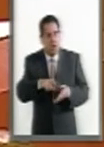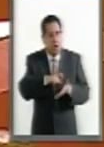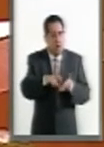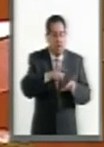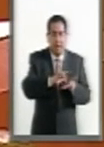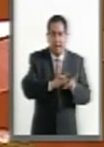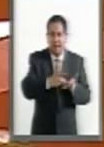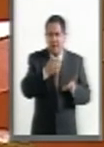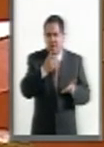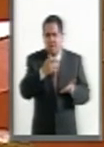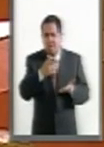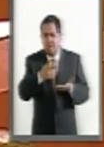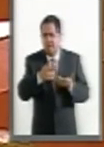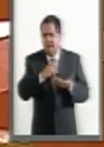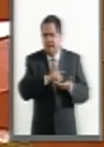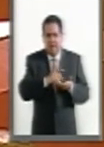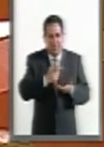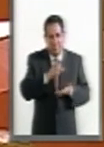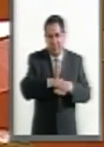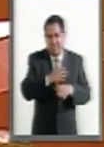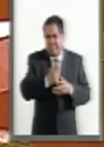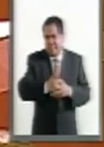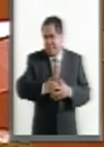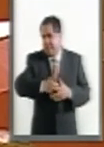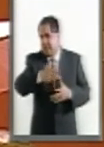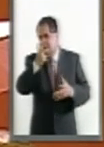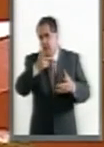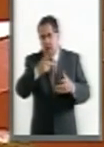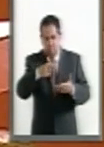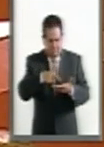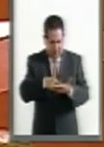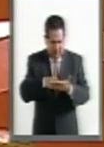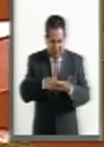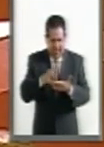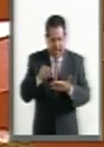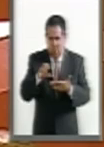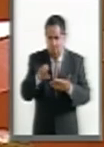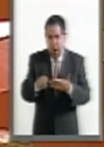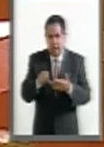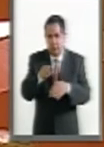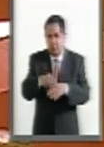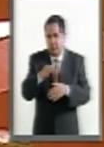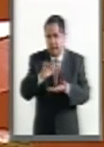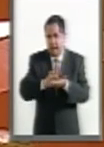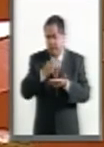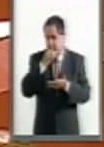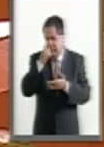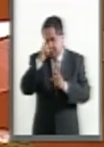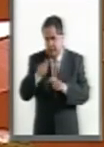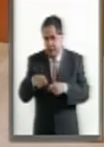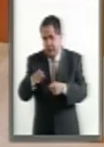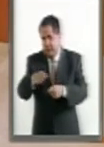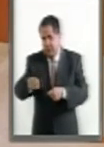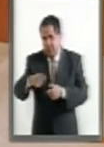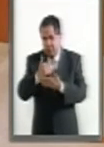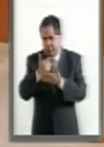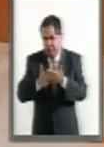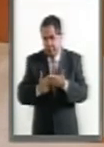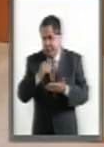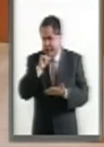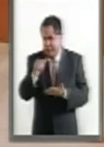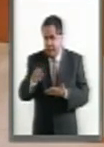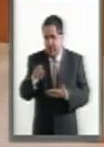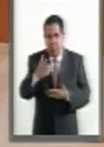precios excesivos y que no forman parte del catálogo universal de servicios de salud. Y en el caso